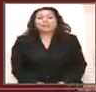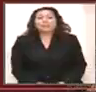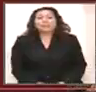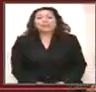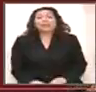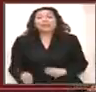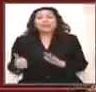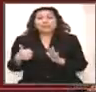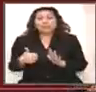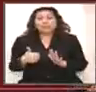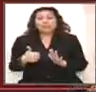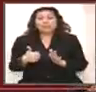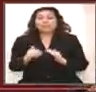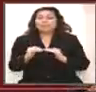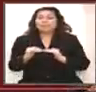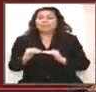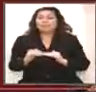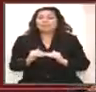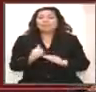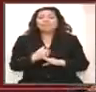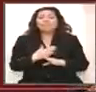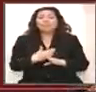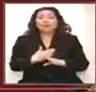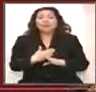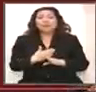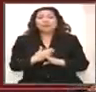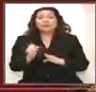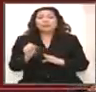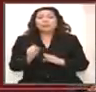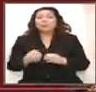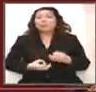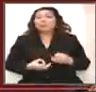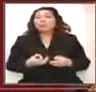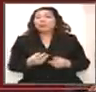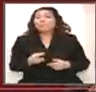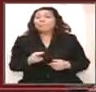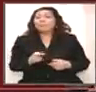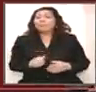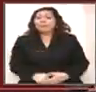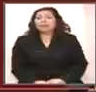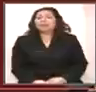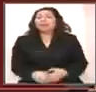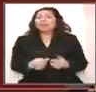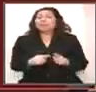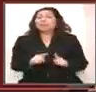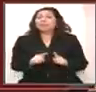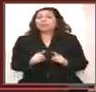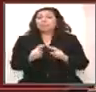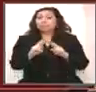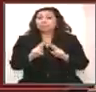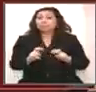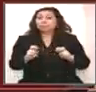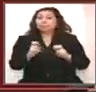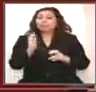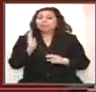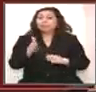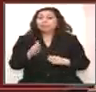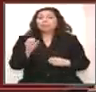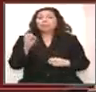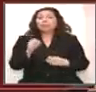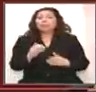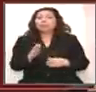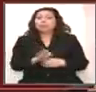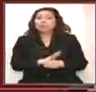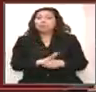El sexto lineamiento es el fortalecimiento del sistema de justicia penal, que permita una investigación y sanción oportuna